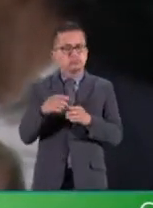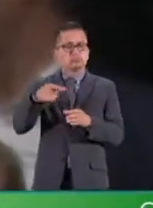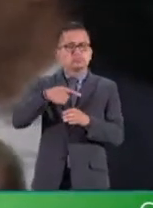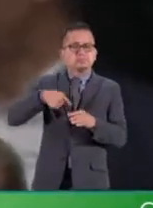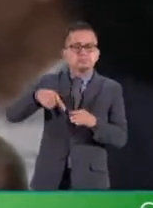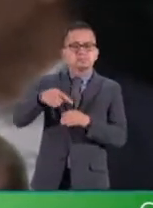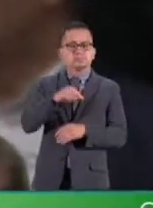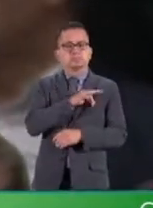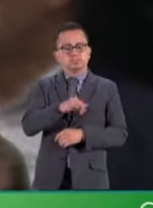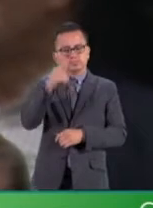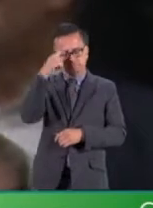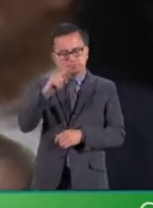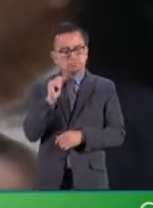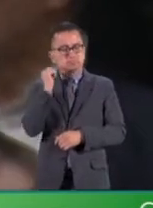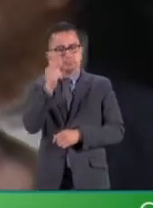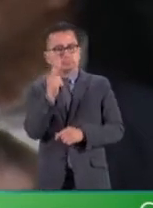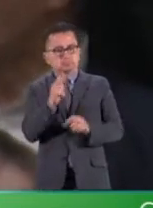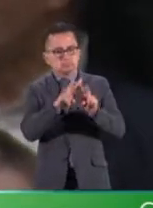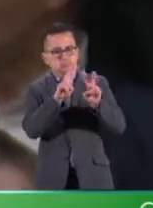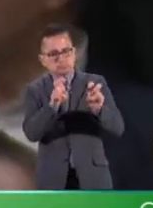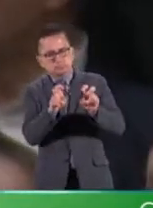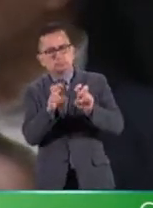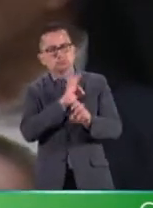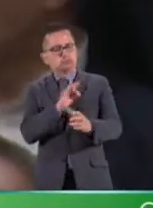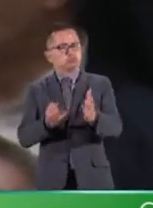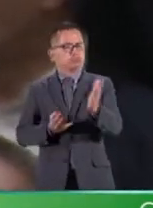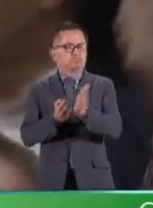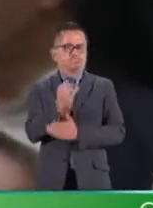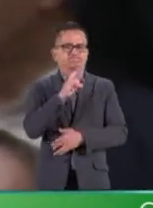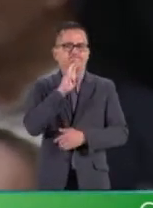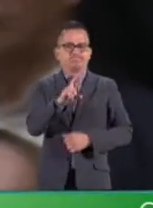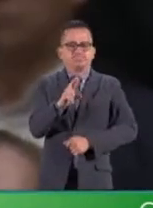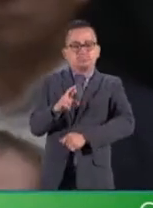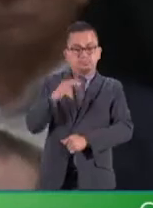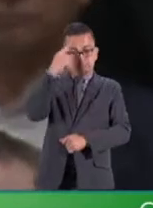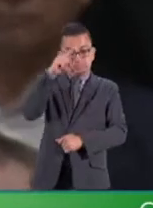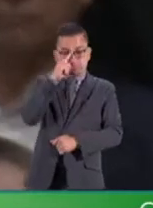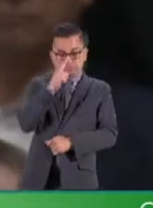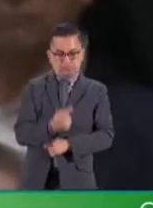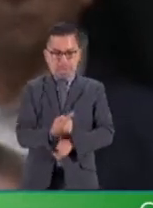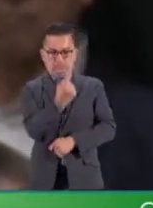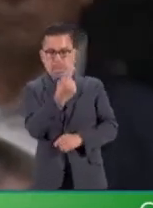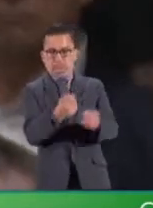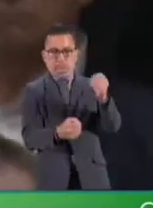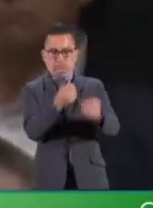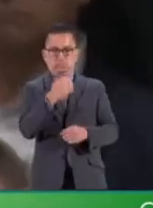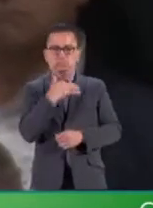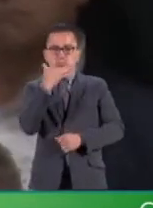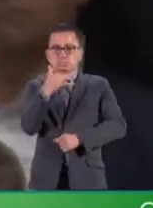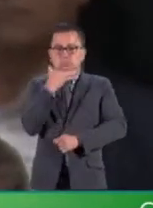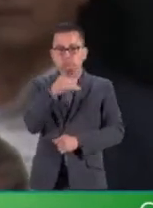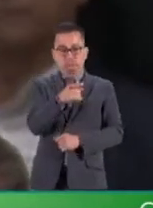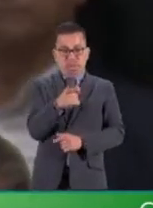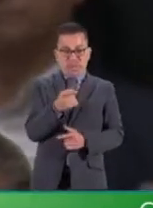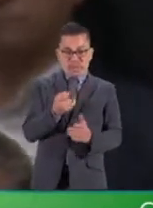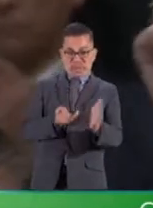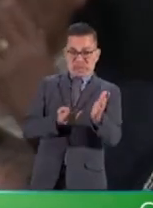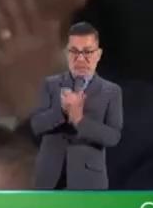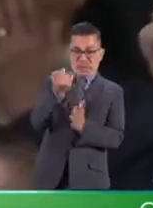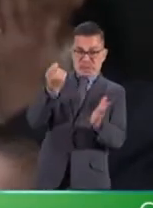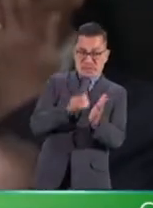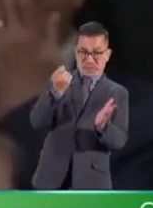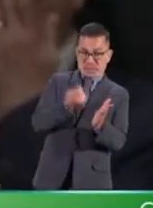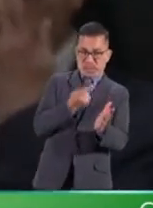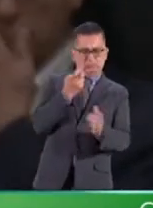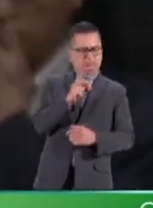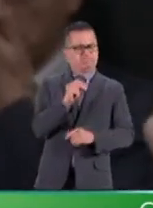puntos clave de los asuntos, neutralizando aquellos casos donde un juez sea corrupto o tenga el monopolio de la decisión.